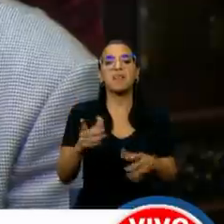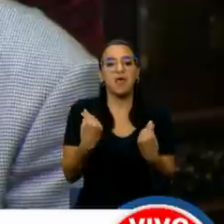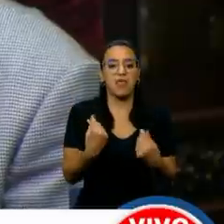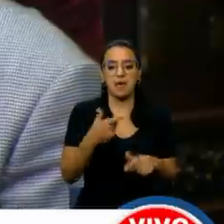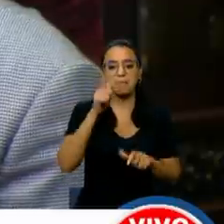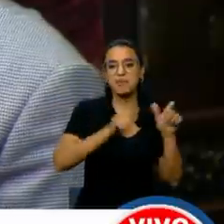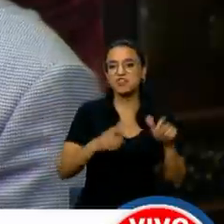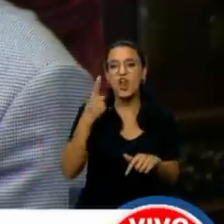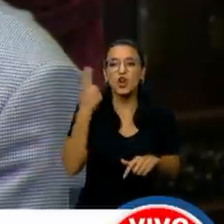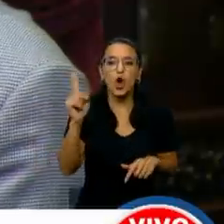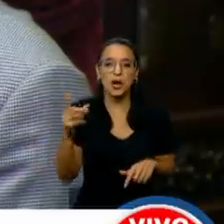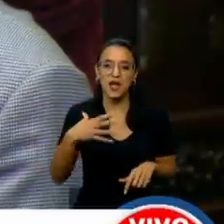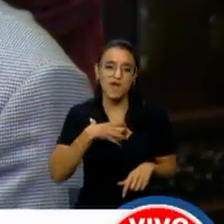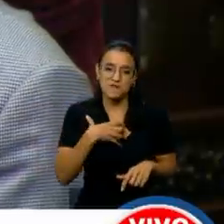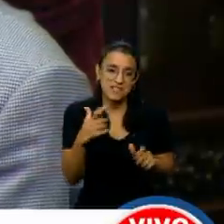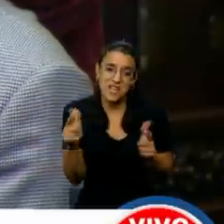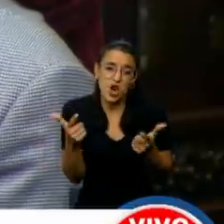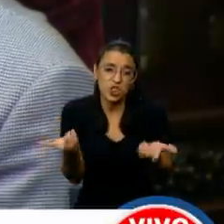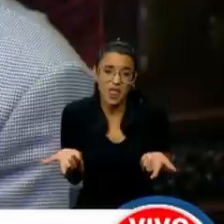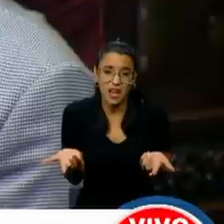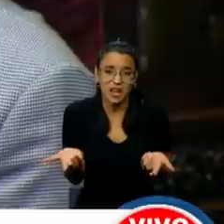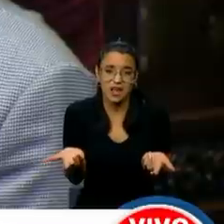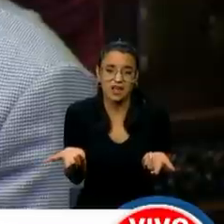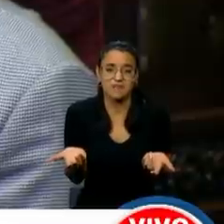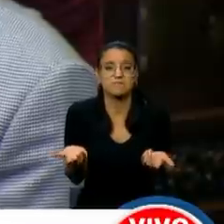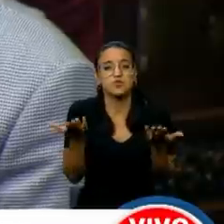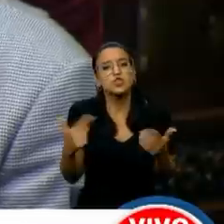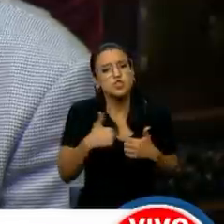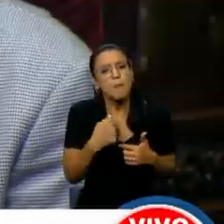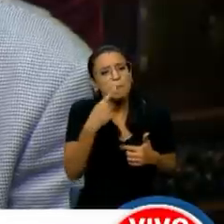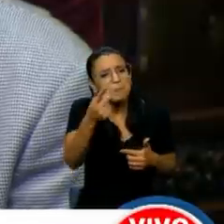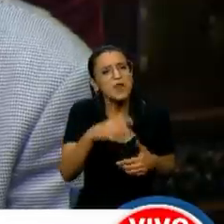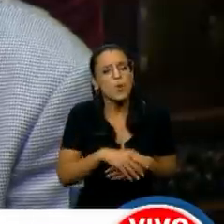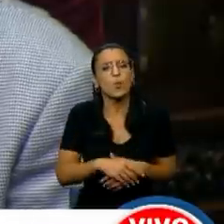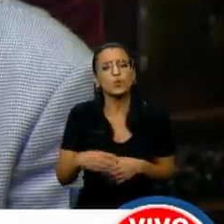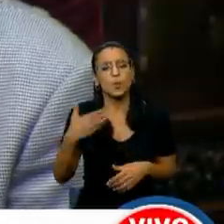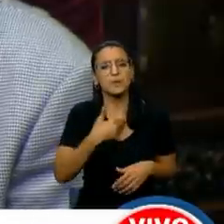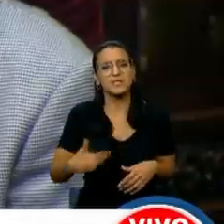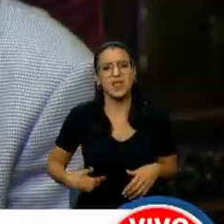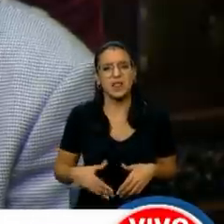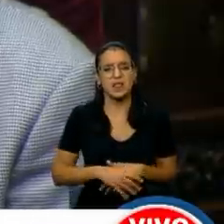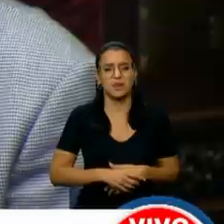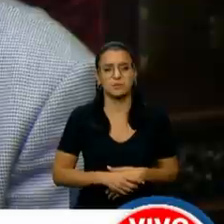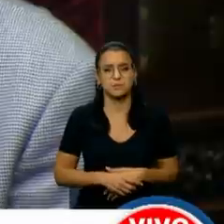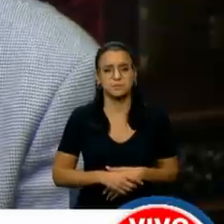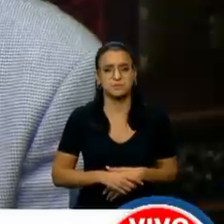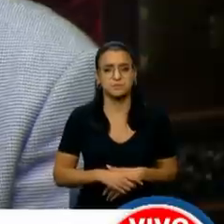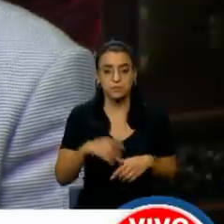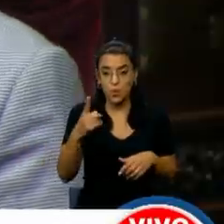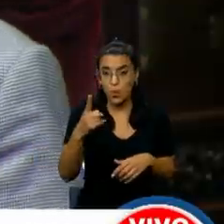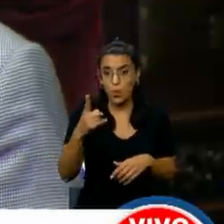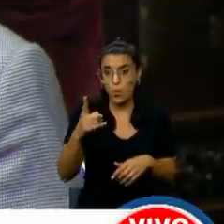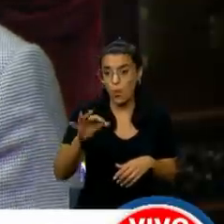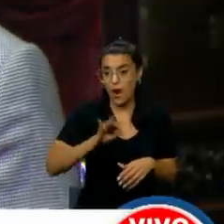y de confianza entonces yo me pregunto señor presidente a un año